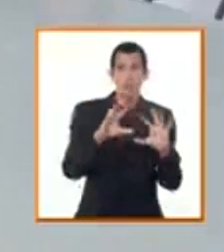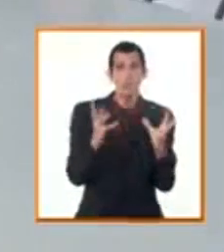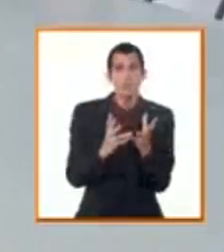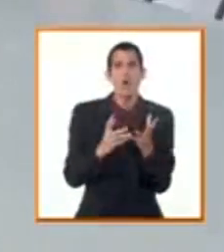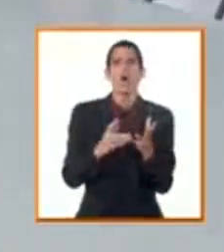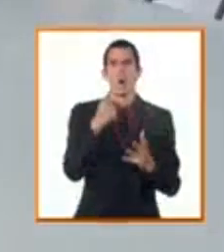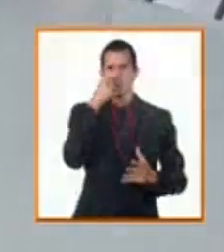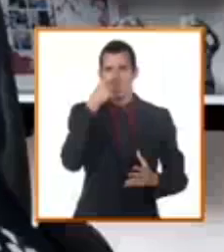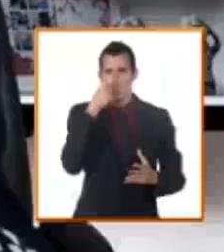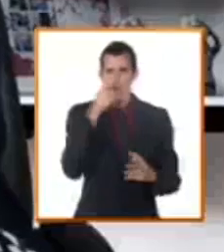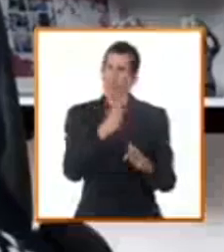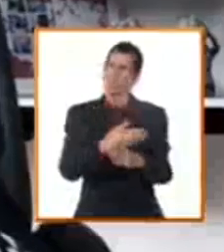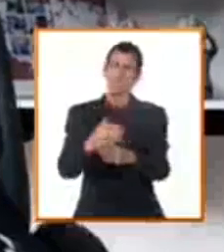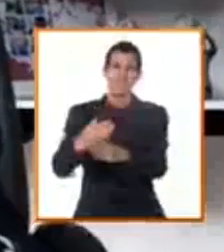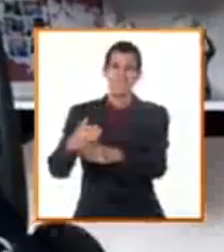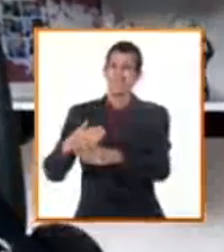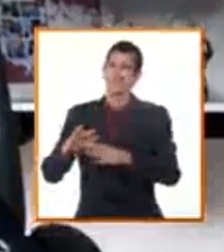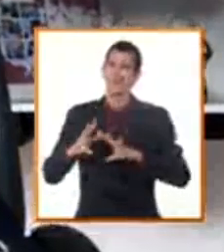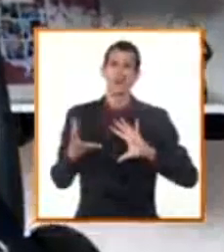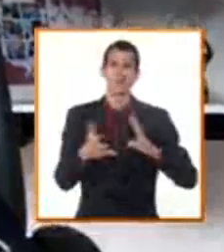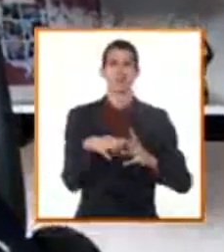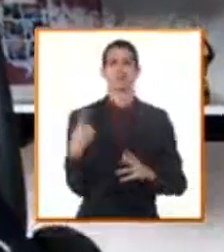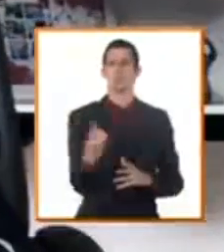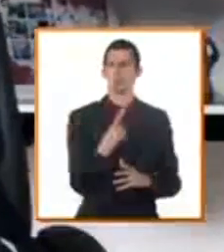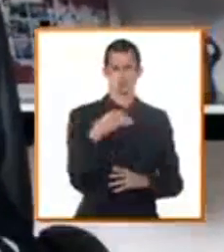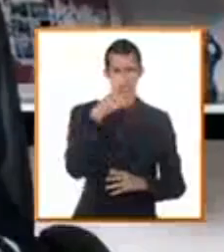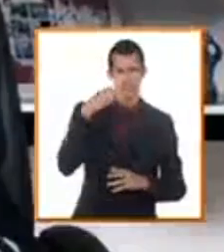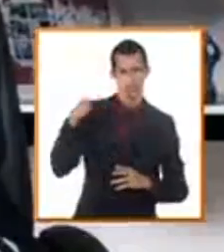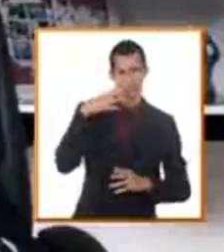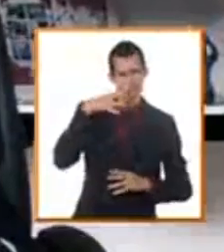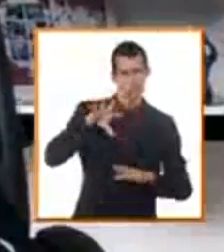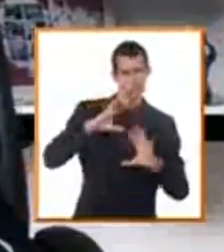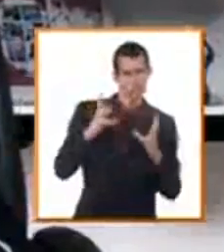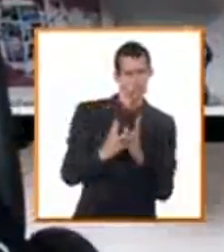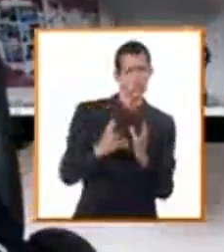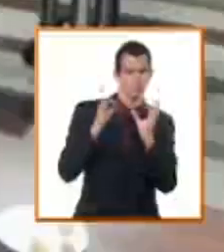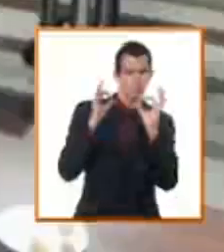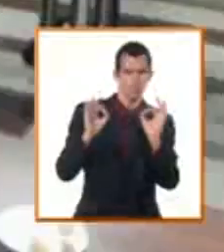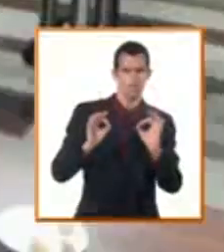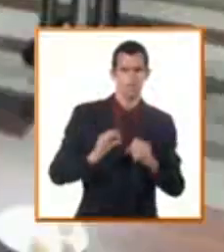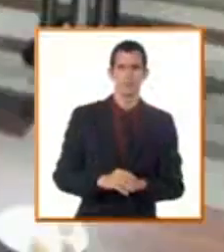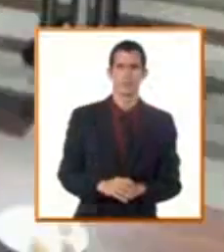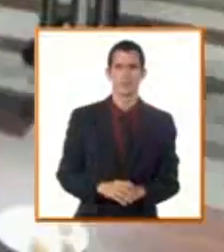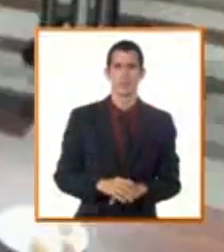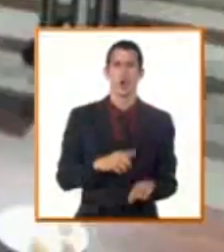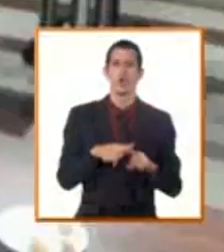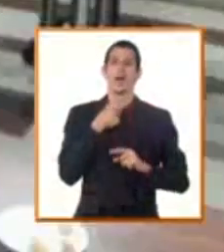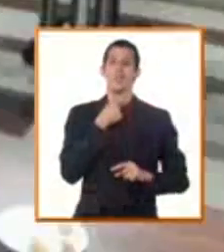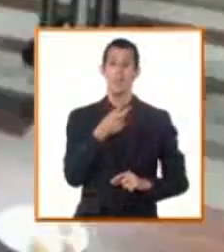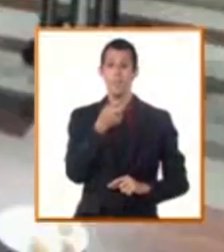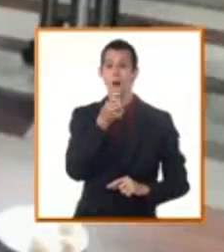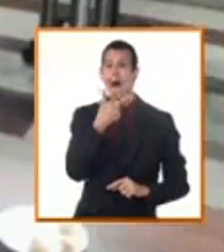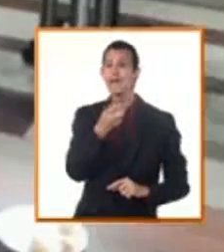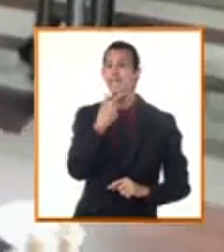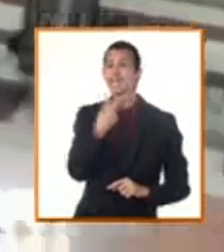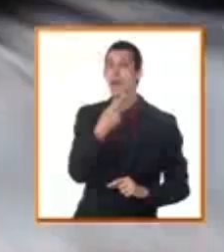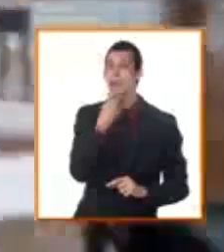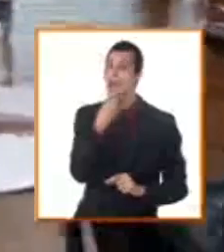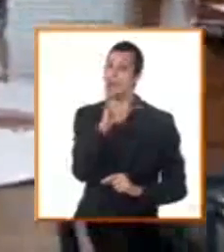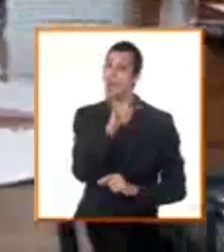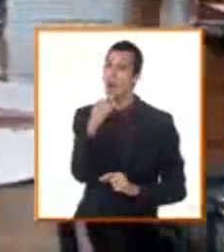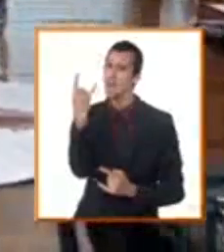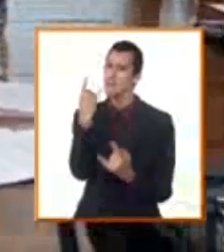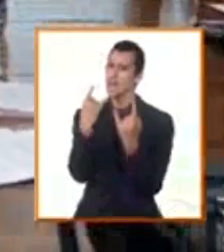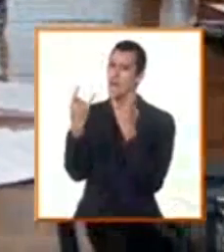psicotrópicas, estupefacientes, precursores y sustancias químico-básicas. Hemos visitado instituciones tales como